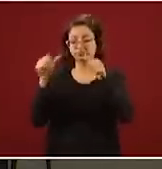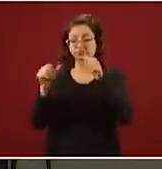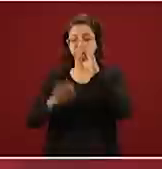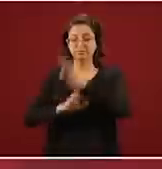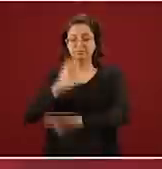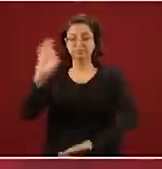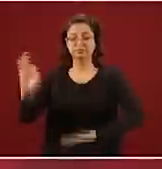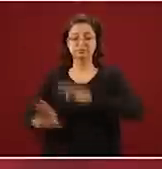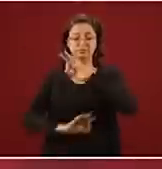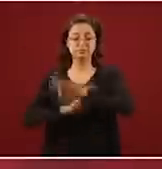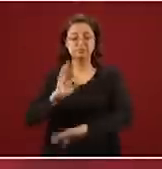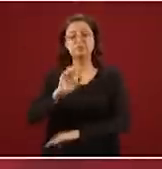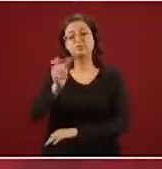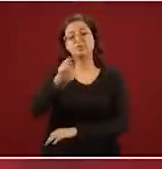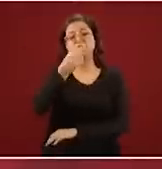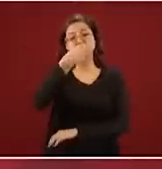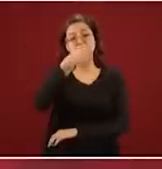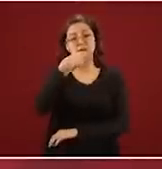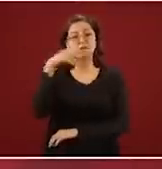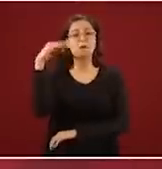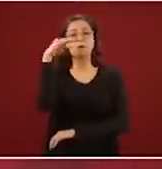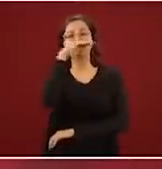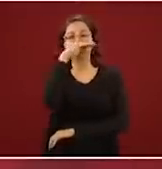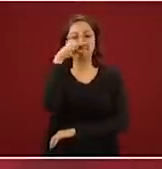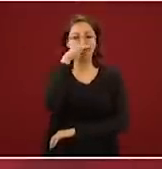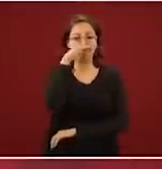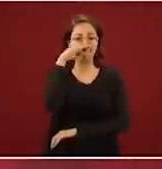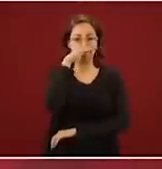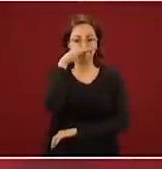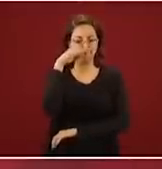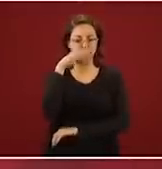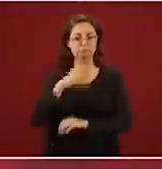y medicamentos gratuitos.